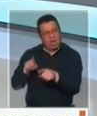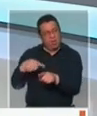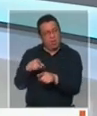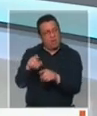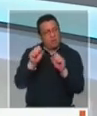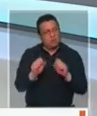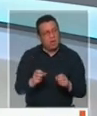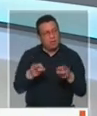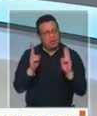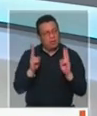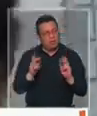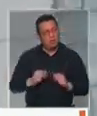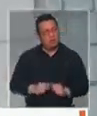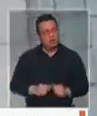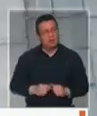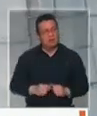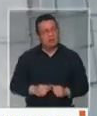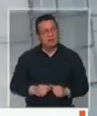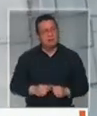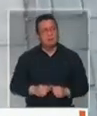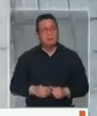mascota?